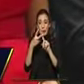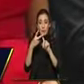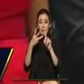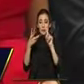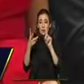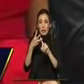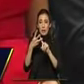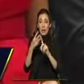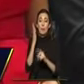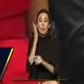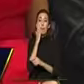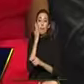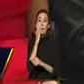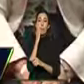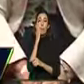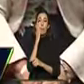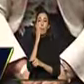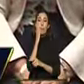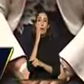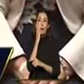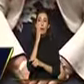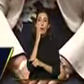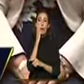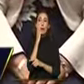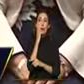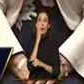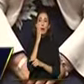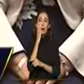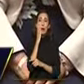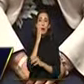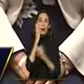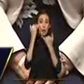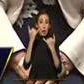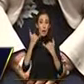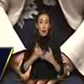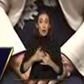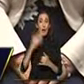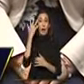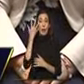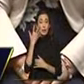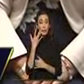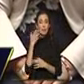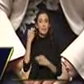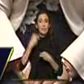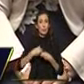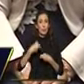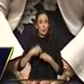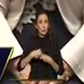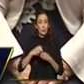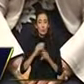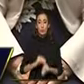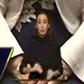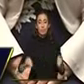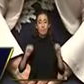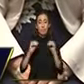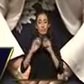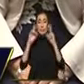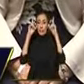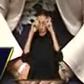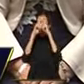a mi adorada madre que está en el cielo, porque he tenido días muy duros, más de lo imaginable.